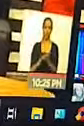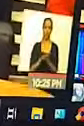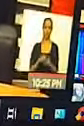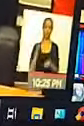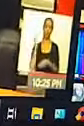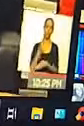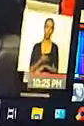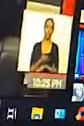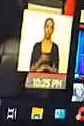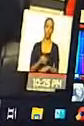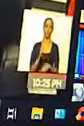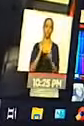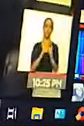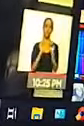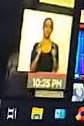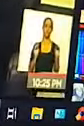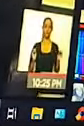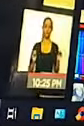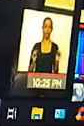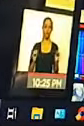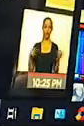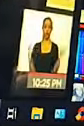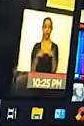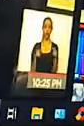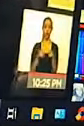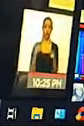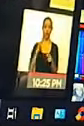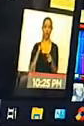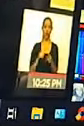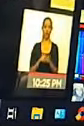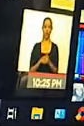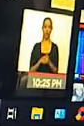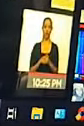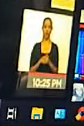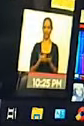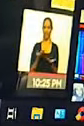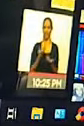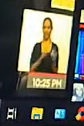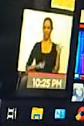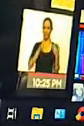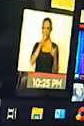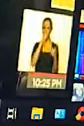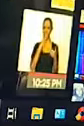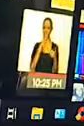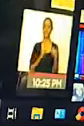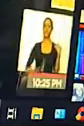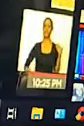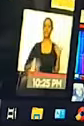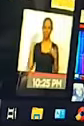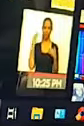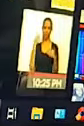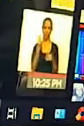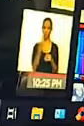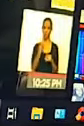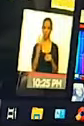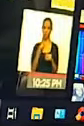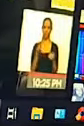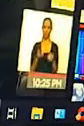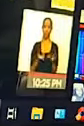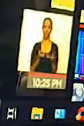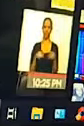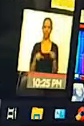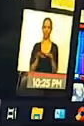del llamado, de la reunión que hubo entre Bolsonaro y Duque, que es lo que está generando. Estos personajes ahorita andan